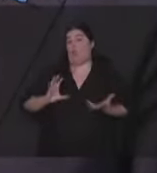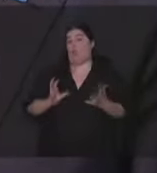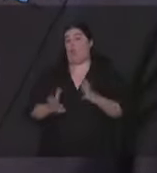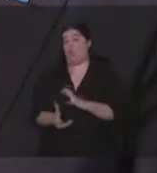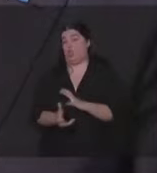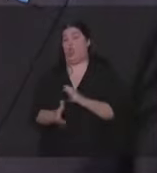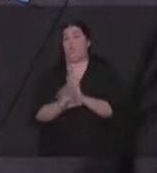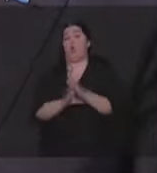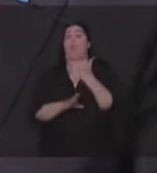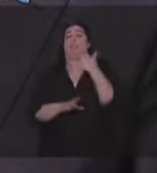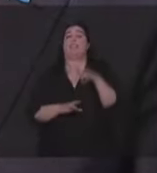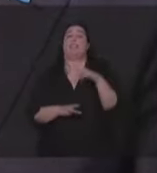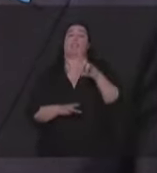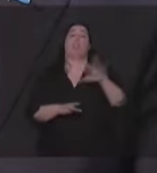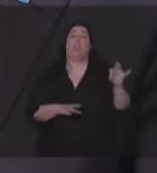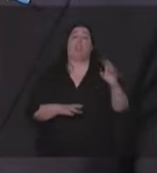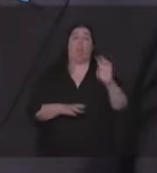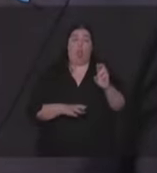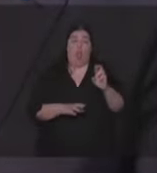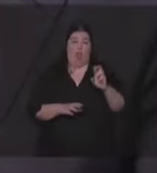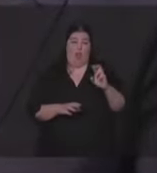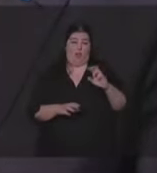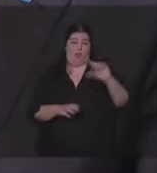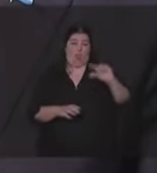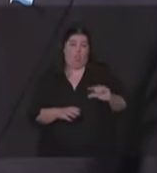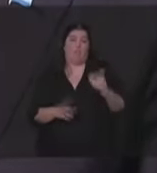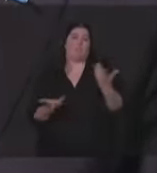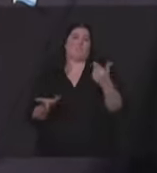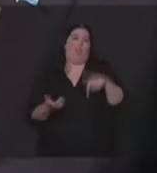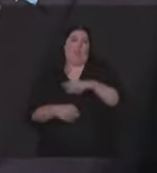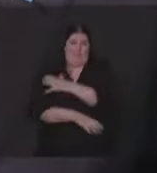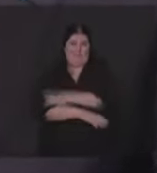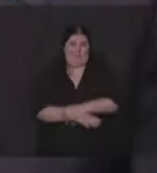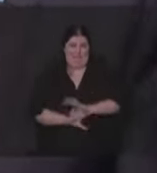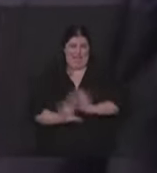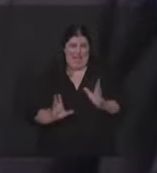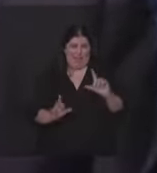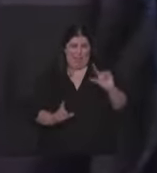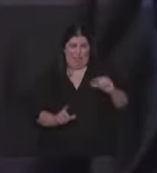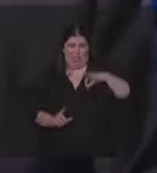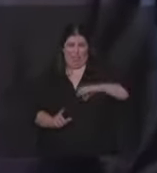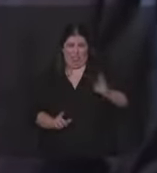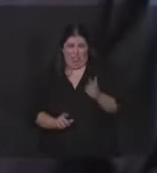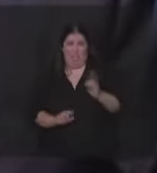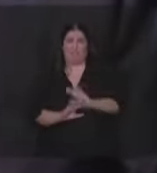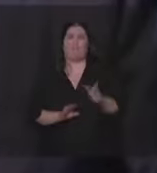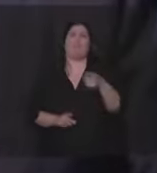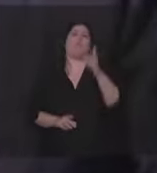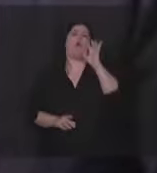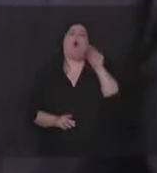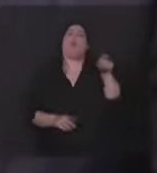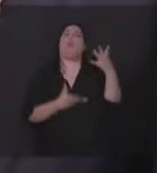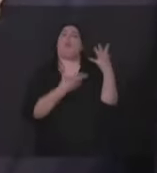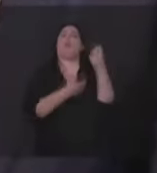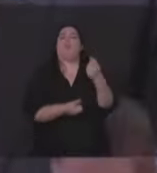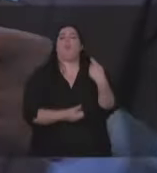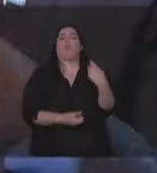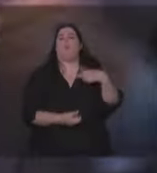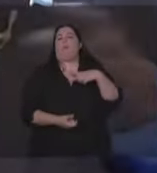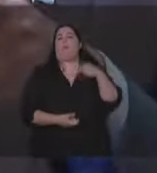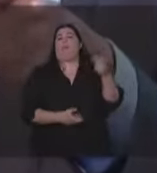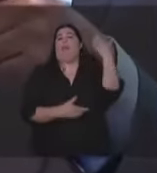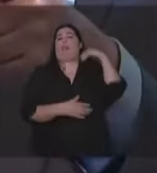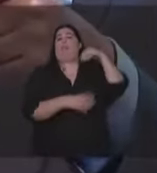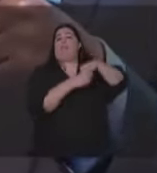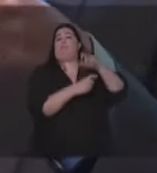a 330 por eso estamos tan miserables Es lógico que defienda las afjp trabajó mucho tiempo ahí cuando le